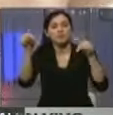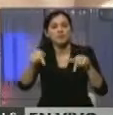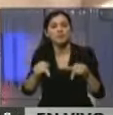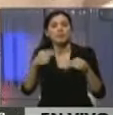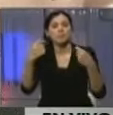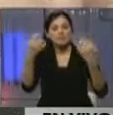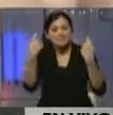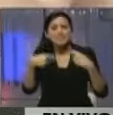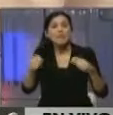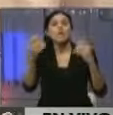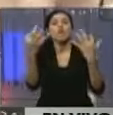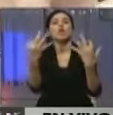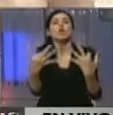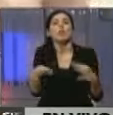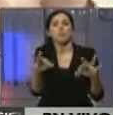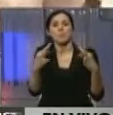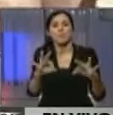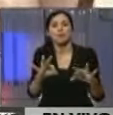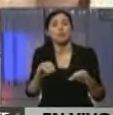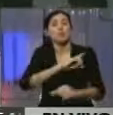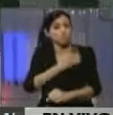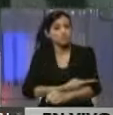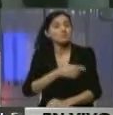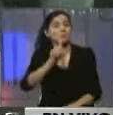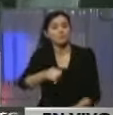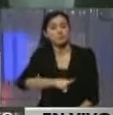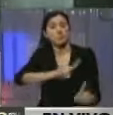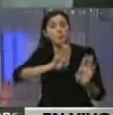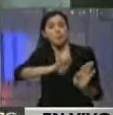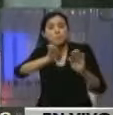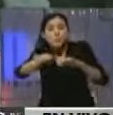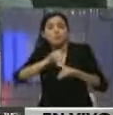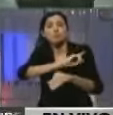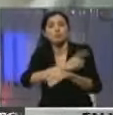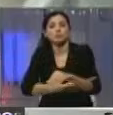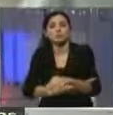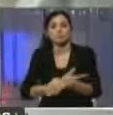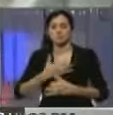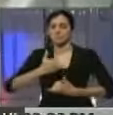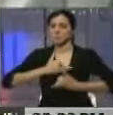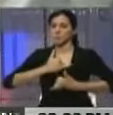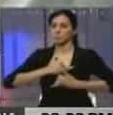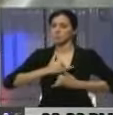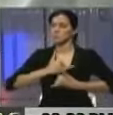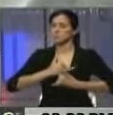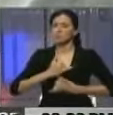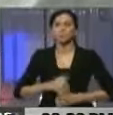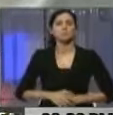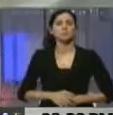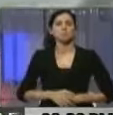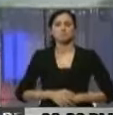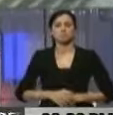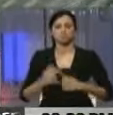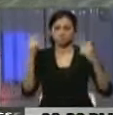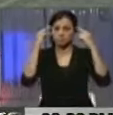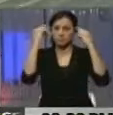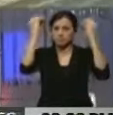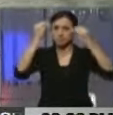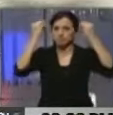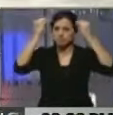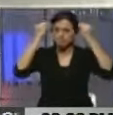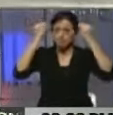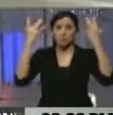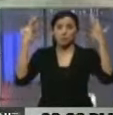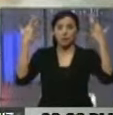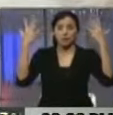estabilizar, que hay que fortalecer, eso sí, con pulmón propio, con cabeza propia, con